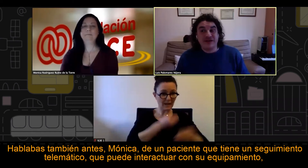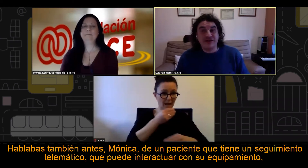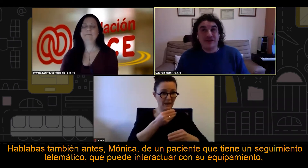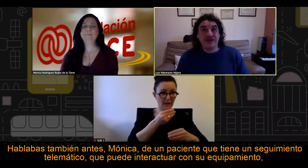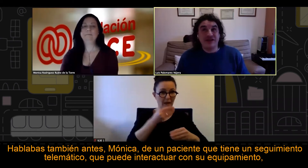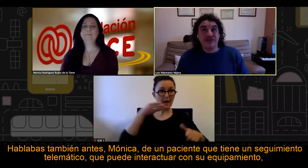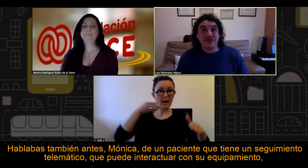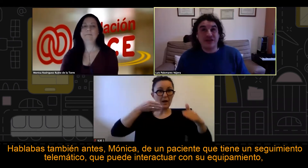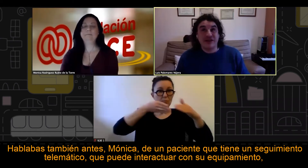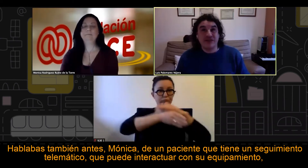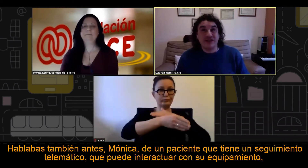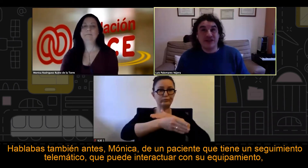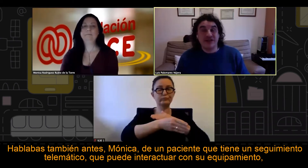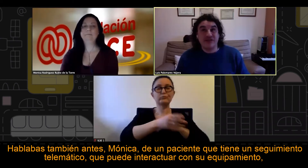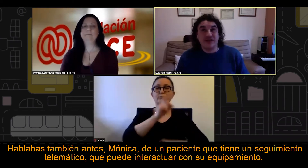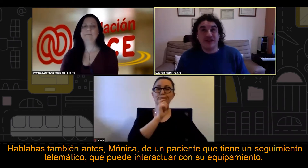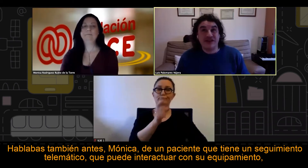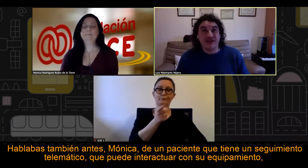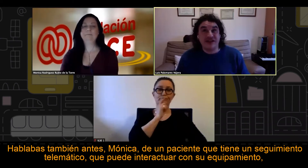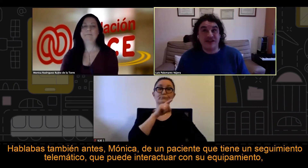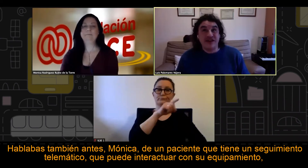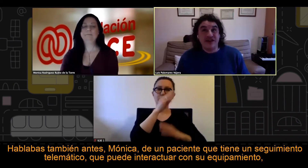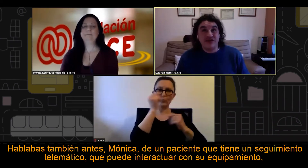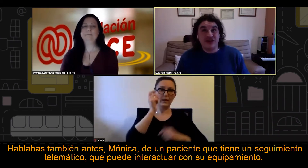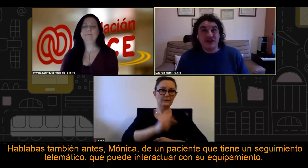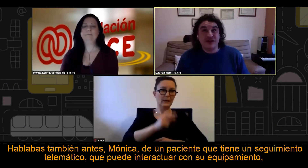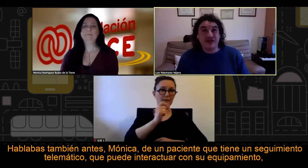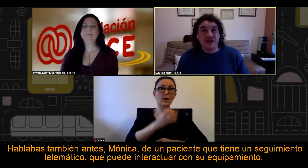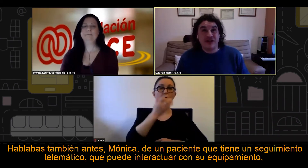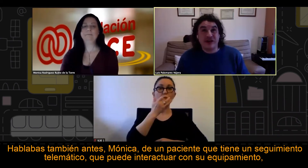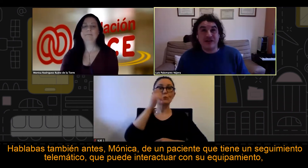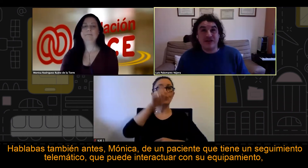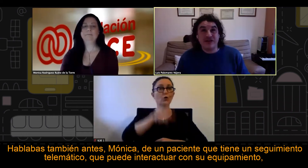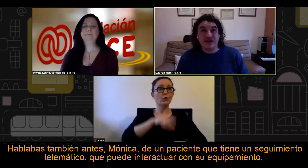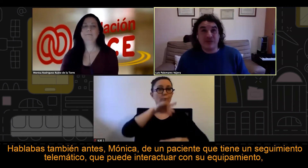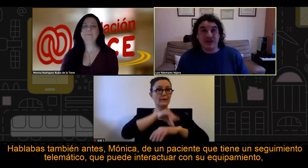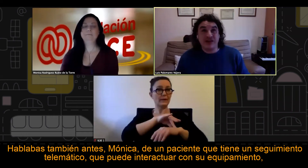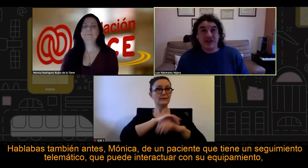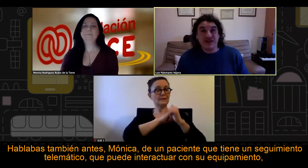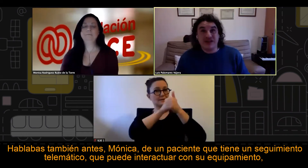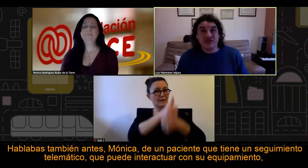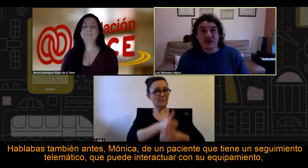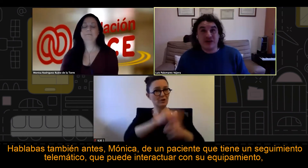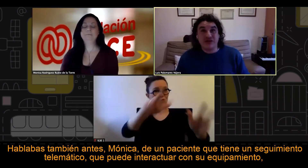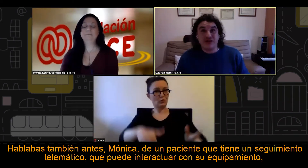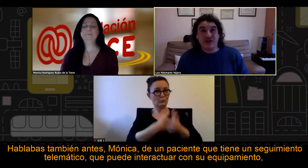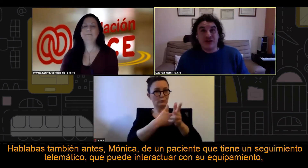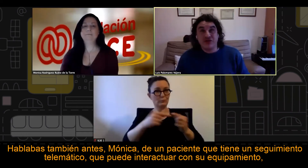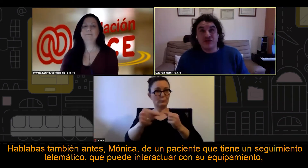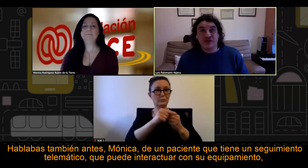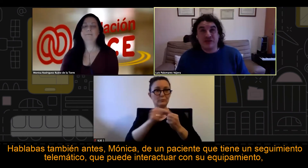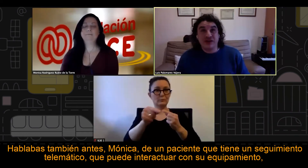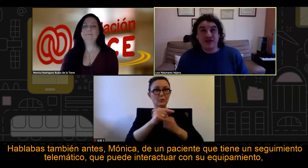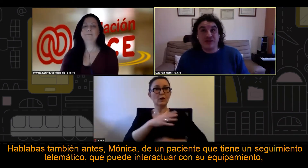Hablabas tú también antes, Mónica, pues de un paciente que tiene un seguimiento telemático, que puede interactuar con